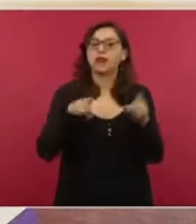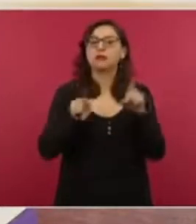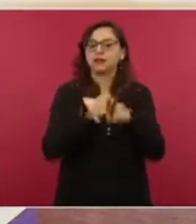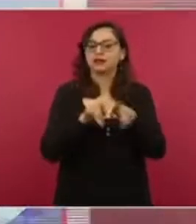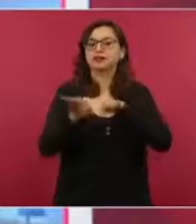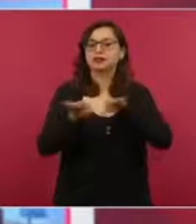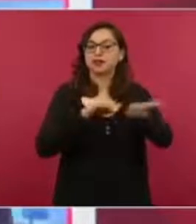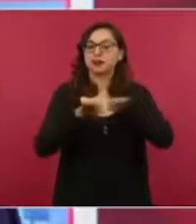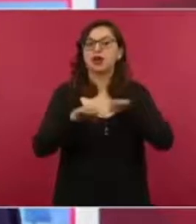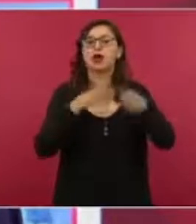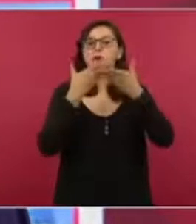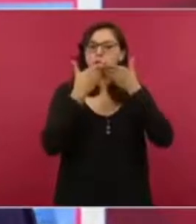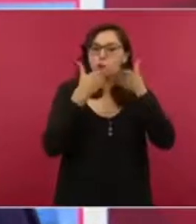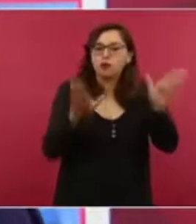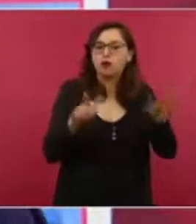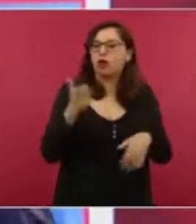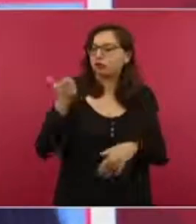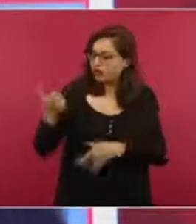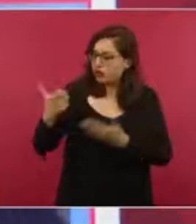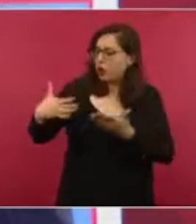sobre todo obtienen